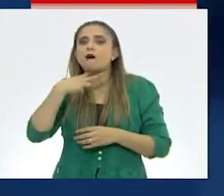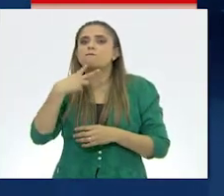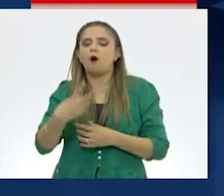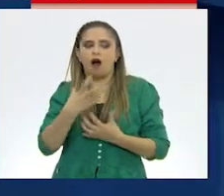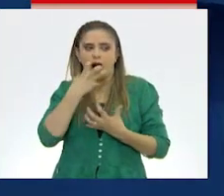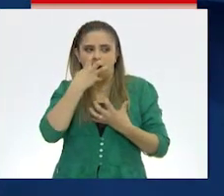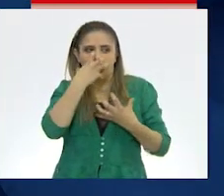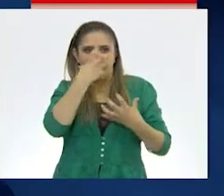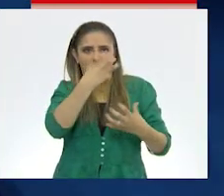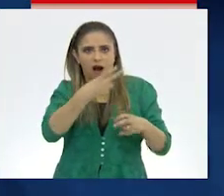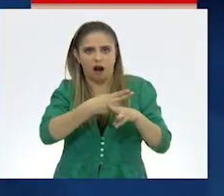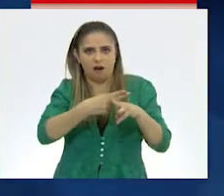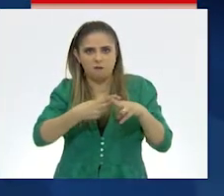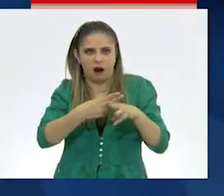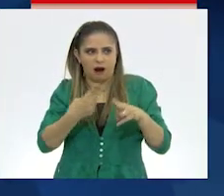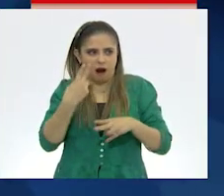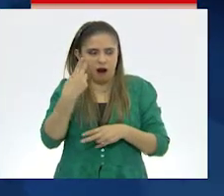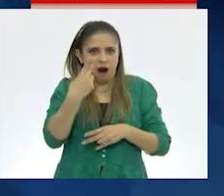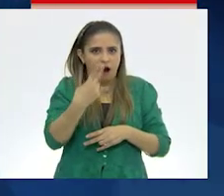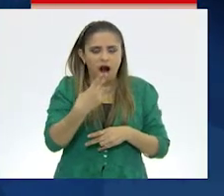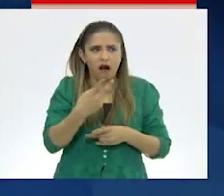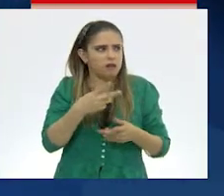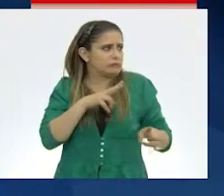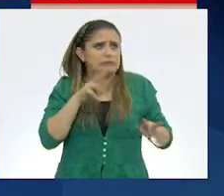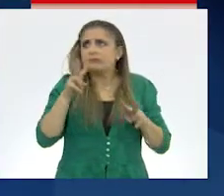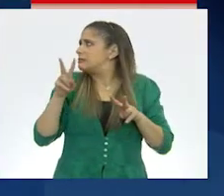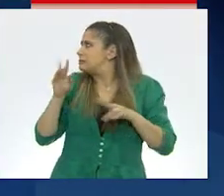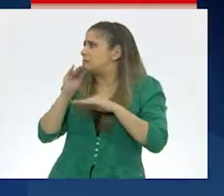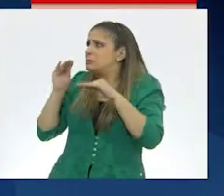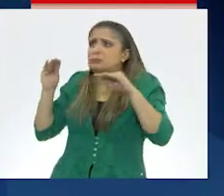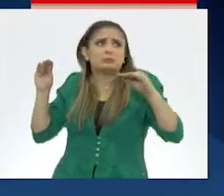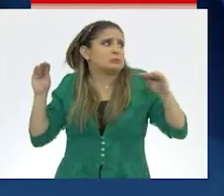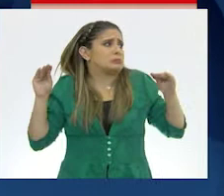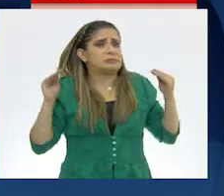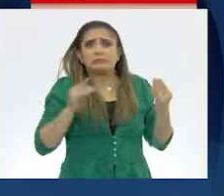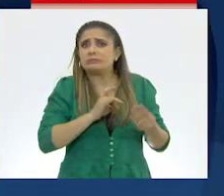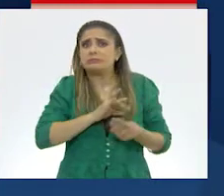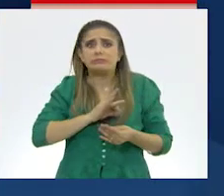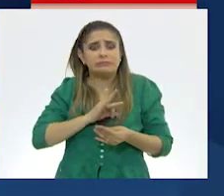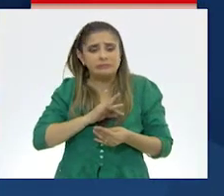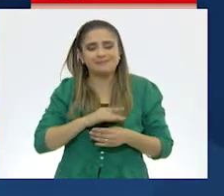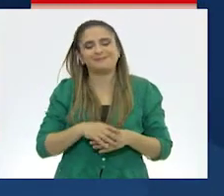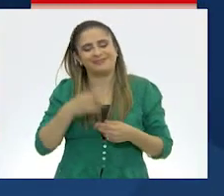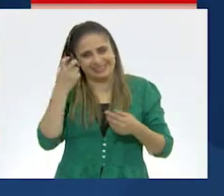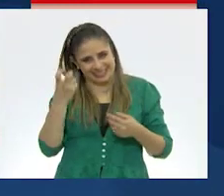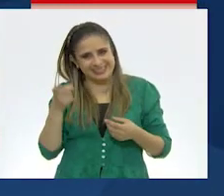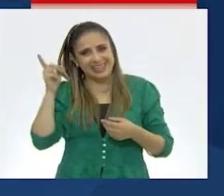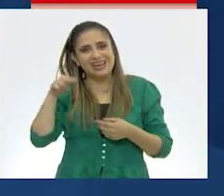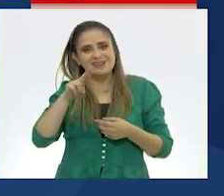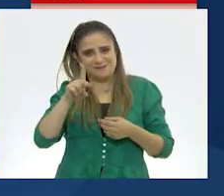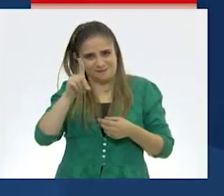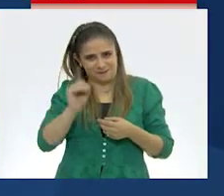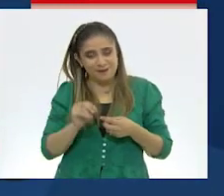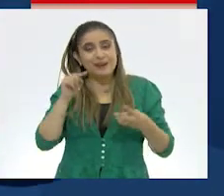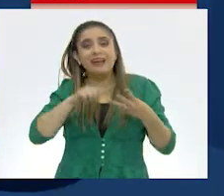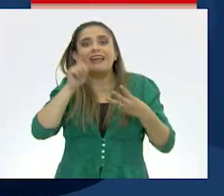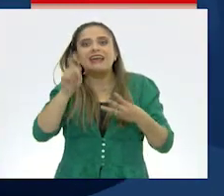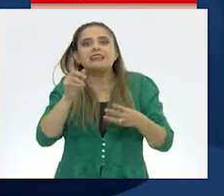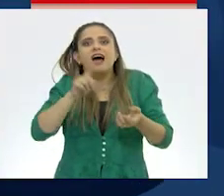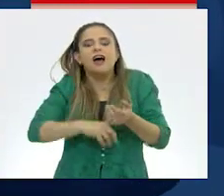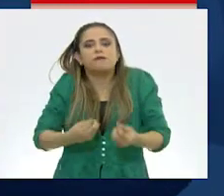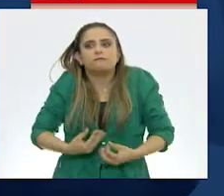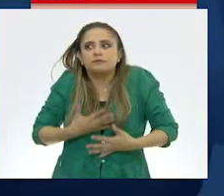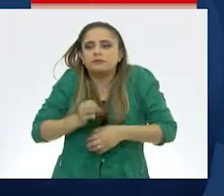con una navaja, pero no había nadie. En esta parte suele recaer la mayor carga emotiva del